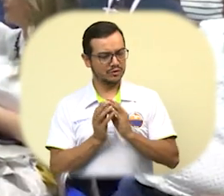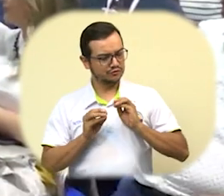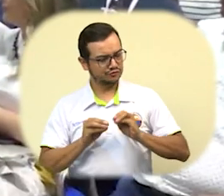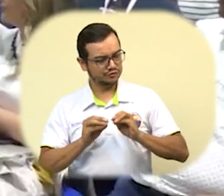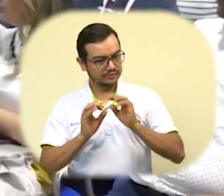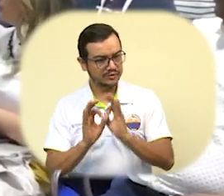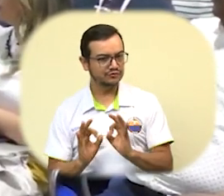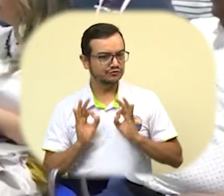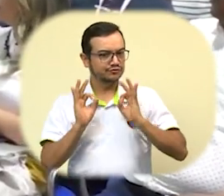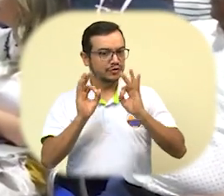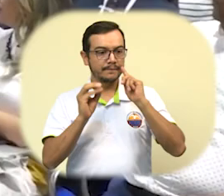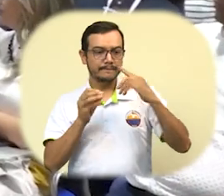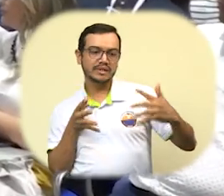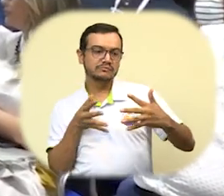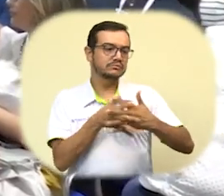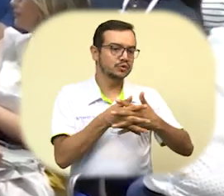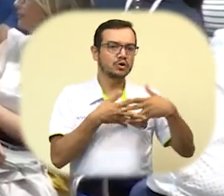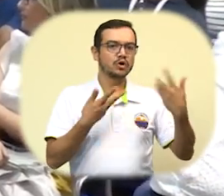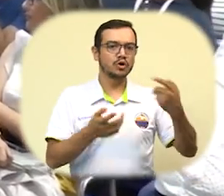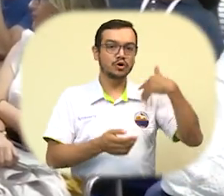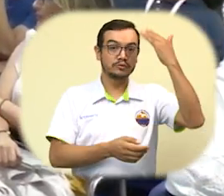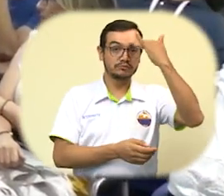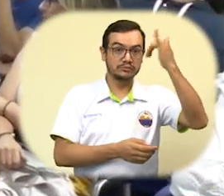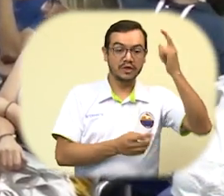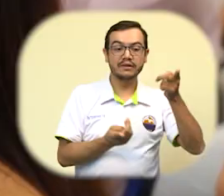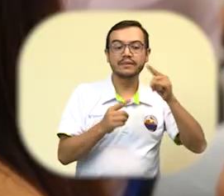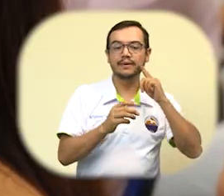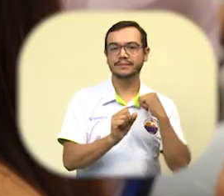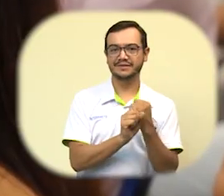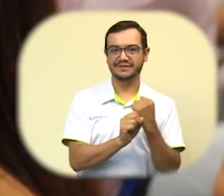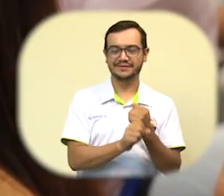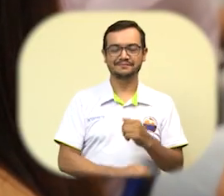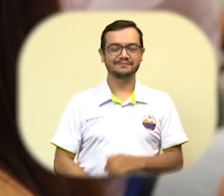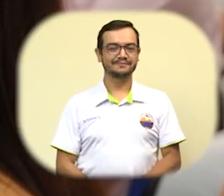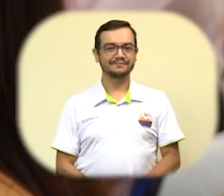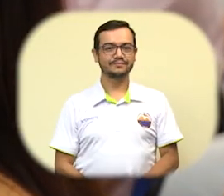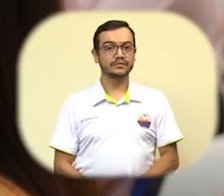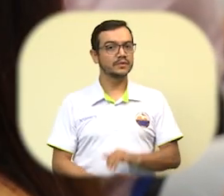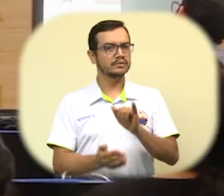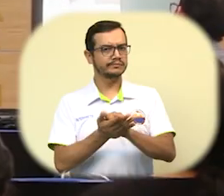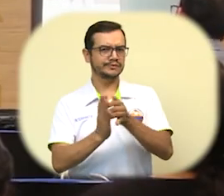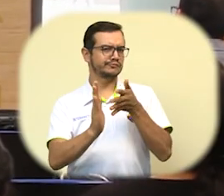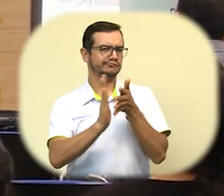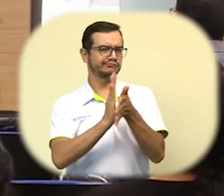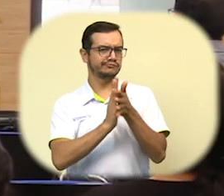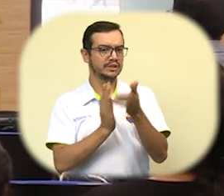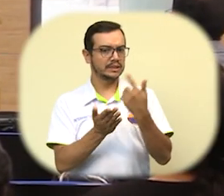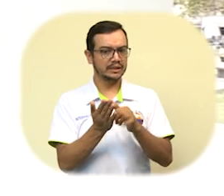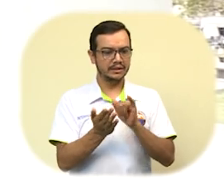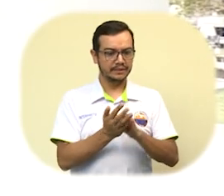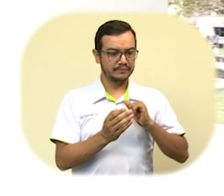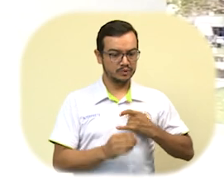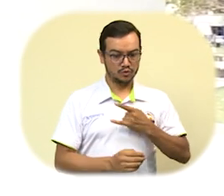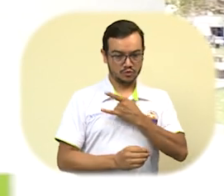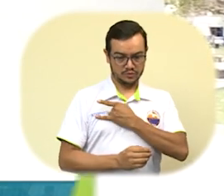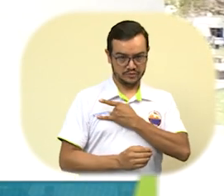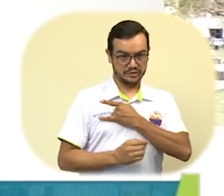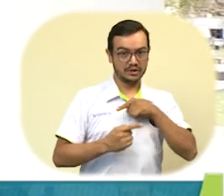Alto Nivel en Colombia y su inserción al sector académico y productivo. Digamos, mencionando mucho el tema de la